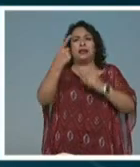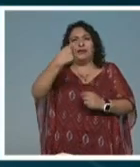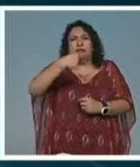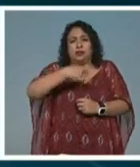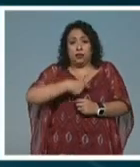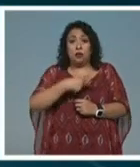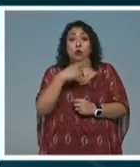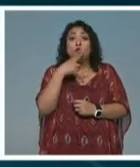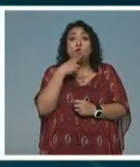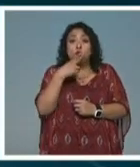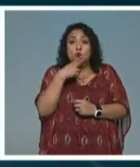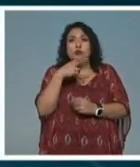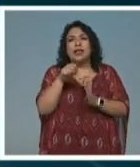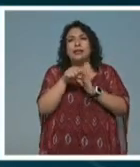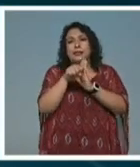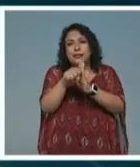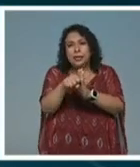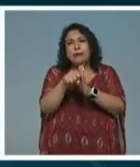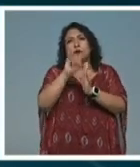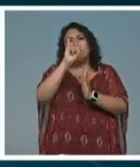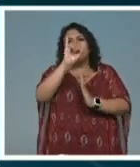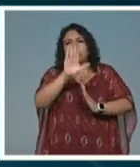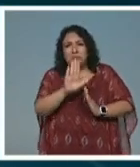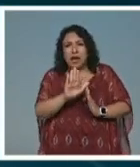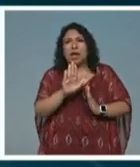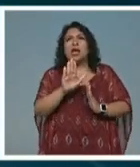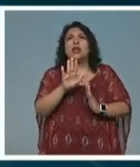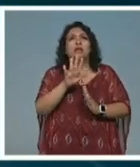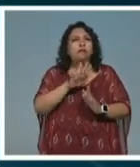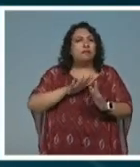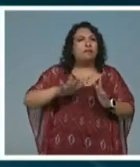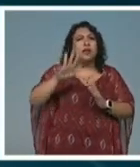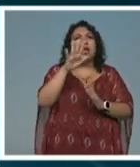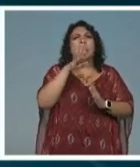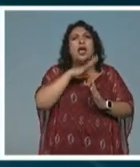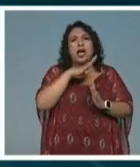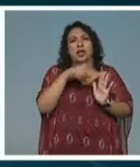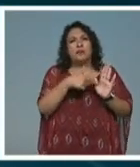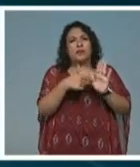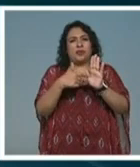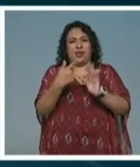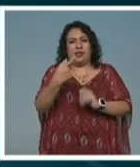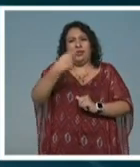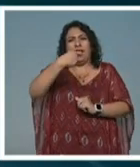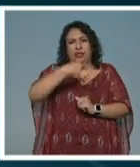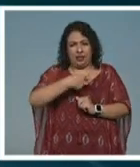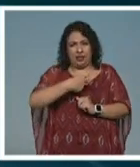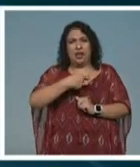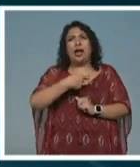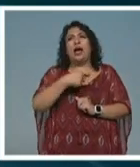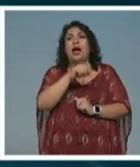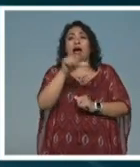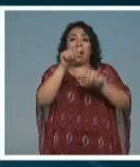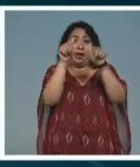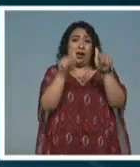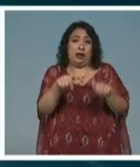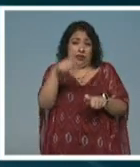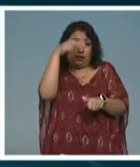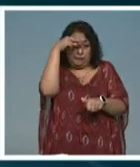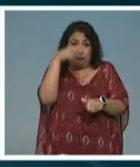identidad, utiliza simbologías, iconografías que han estado alrededor de estas construcciones de lo identitario en el arte en